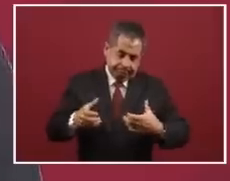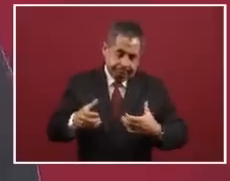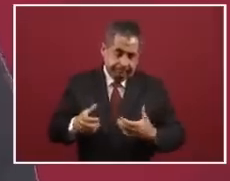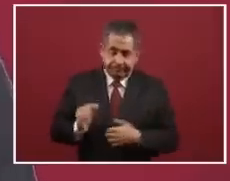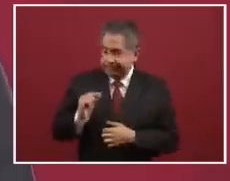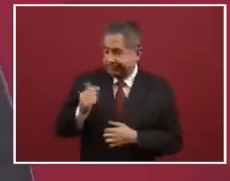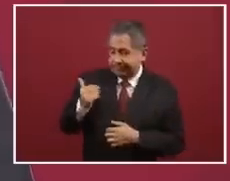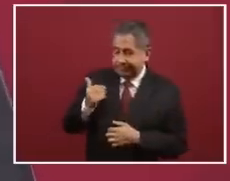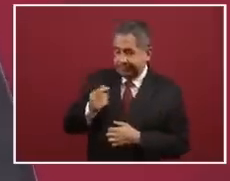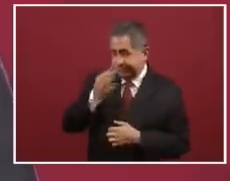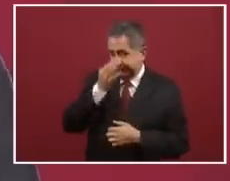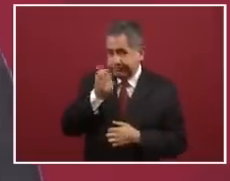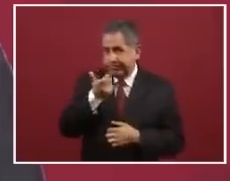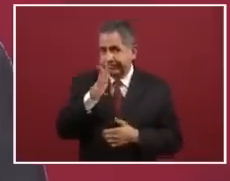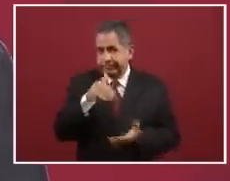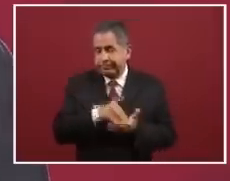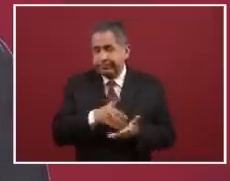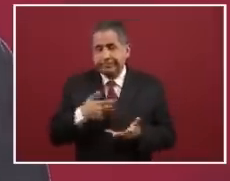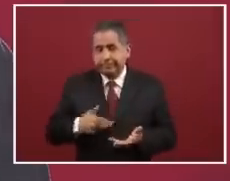con 10,000 efectivos